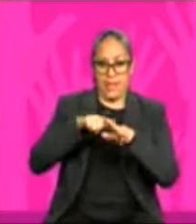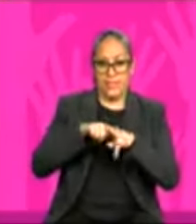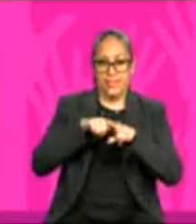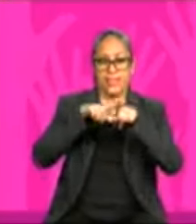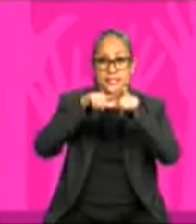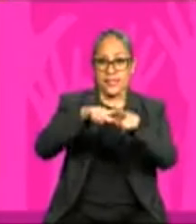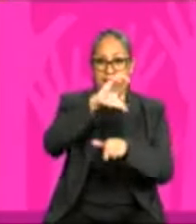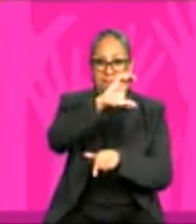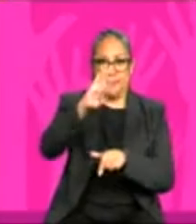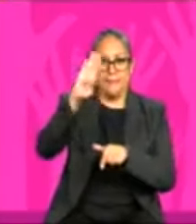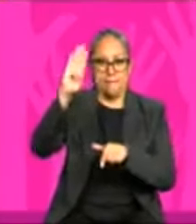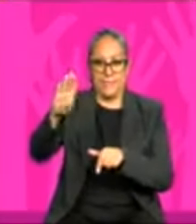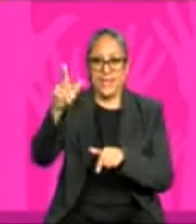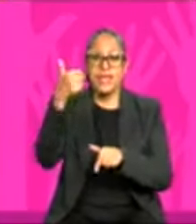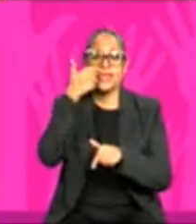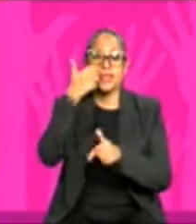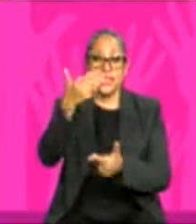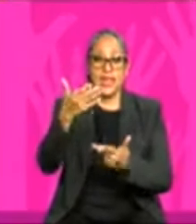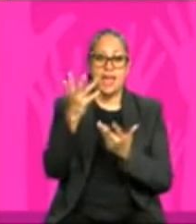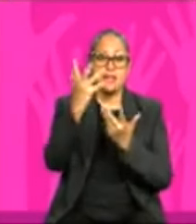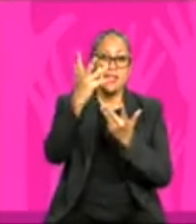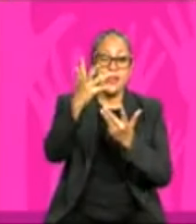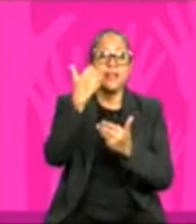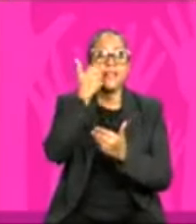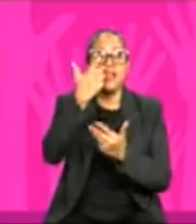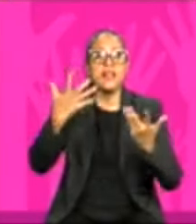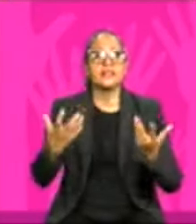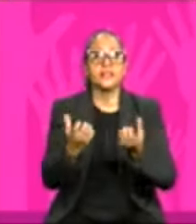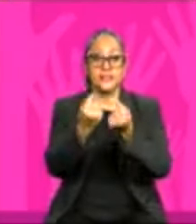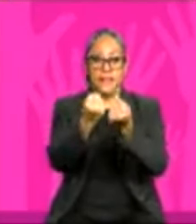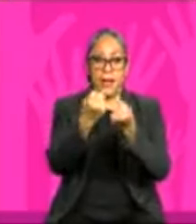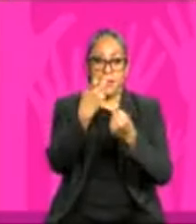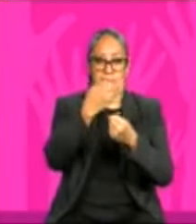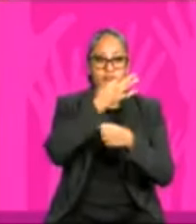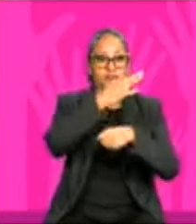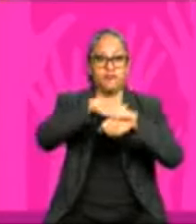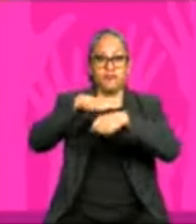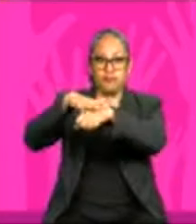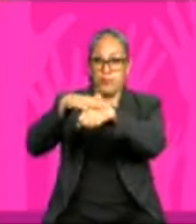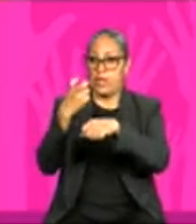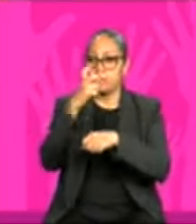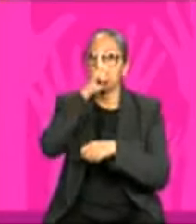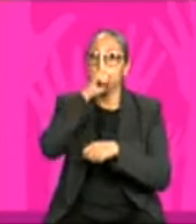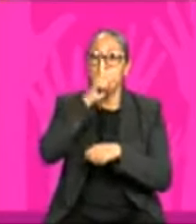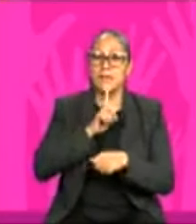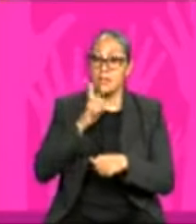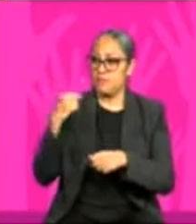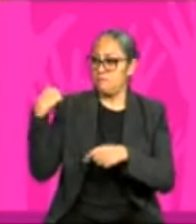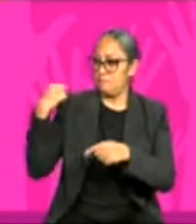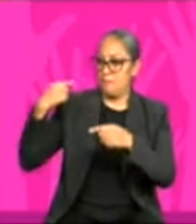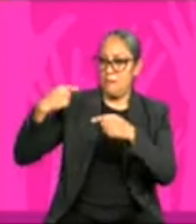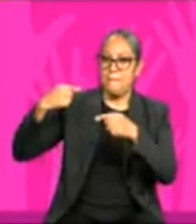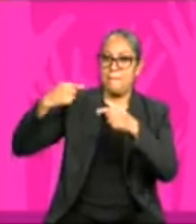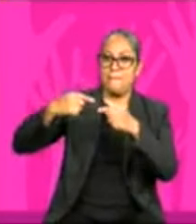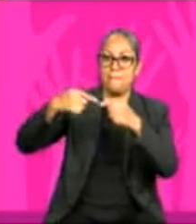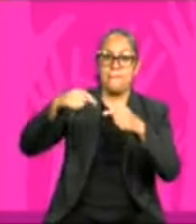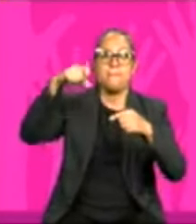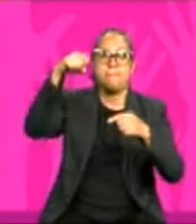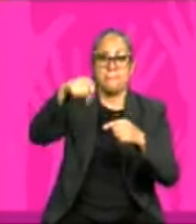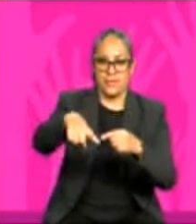en su intento desesperado por rescatar su campaña, lanzando más mentiras, como lo ha venido haciendo desde el comienzo de